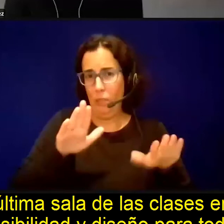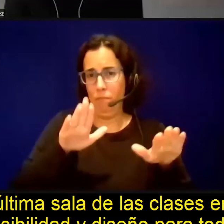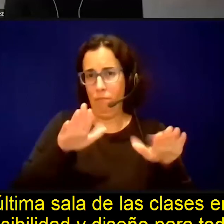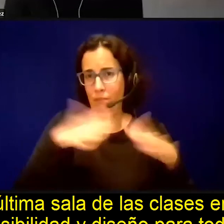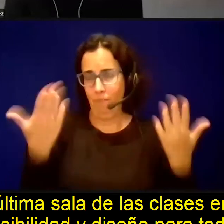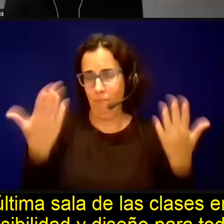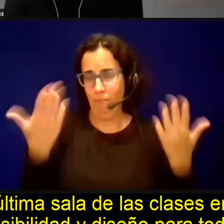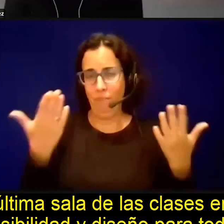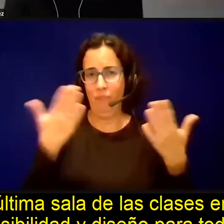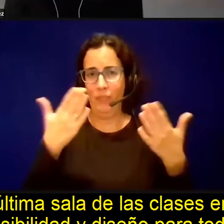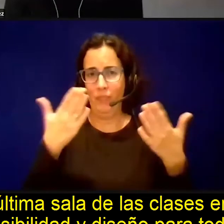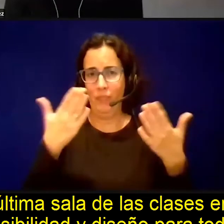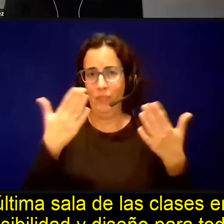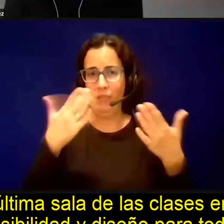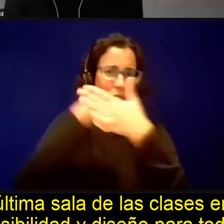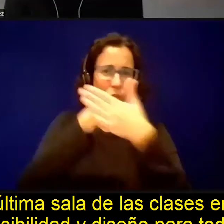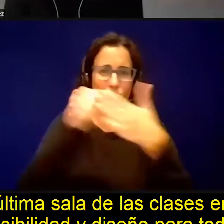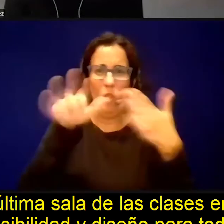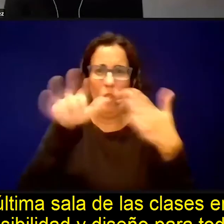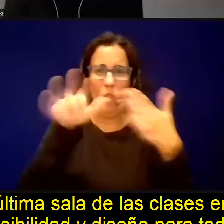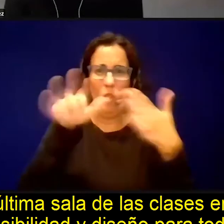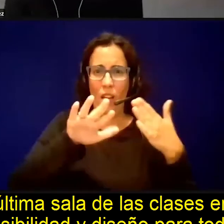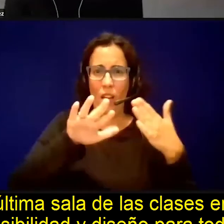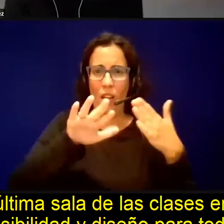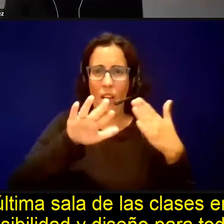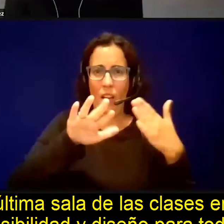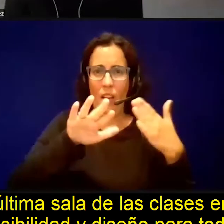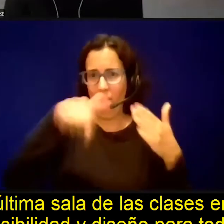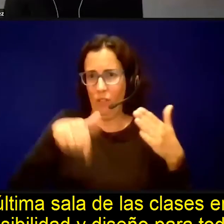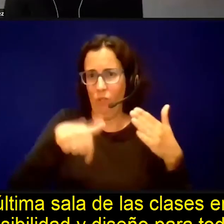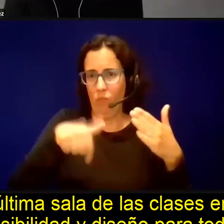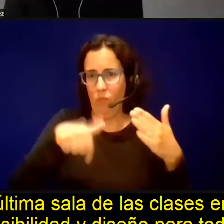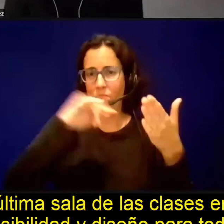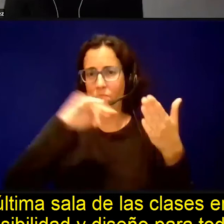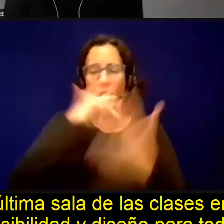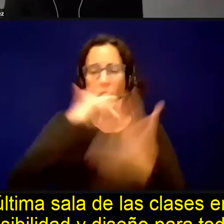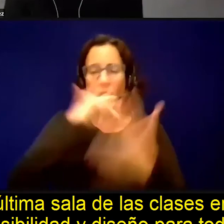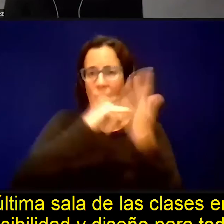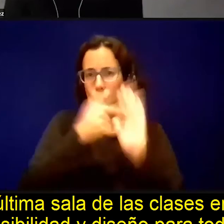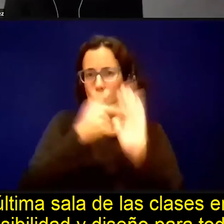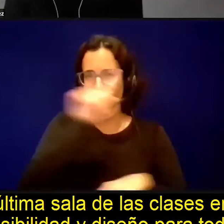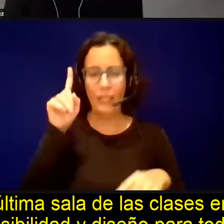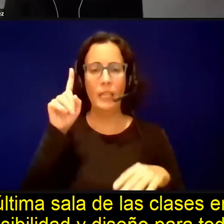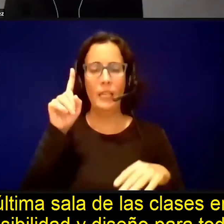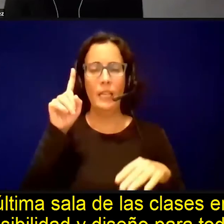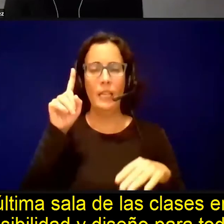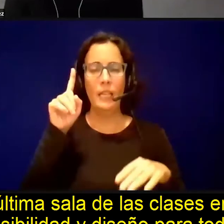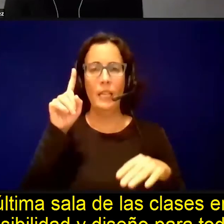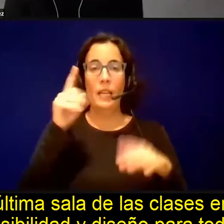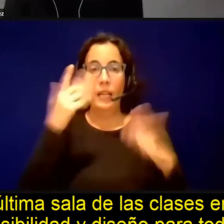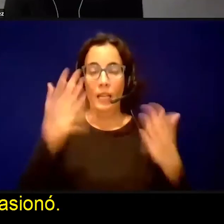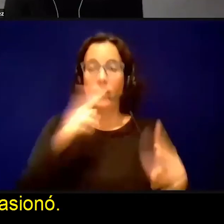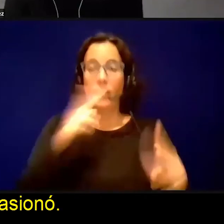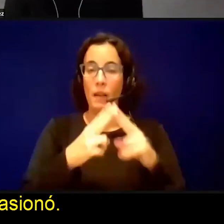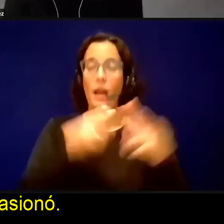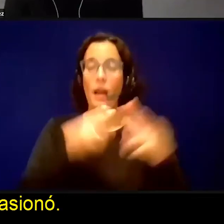Escuela de Arquitectura de Madrid, y bueno, que era accesibilidad y diseño para todos. Pues me metí